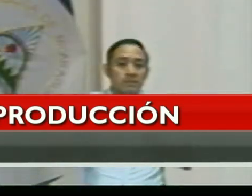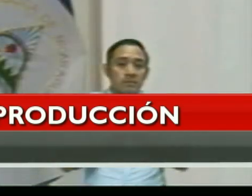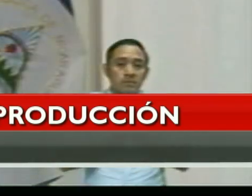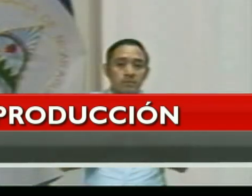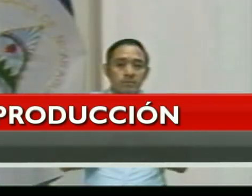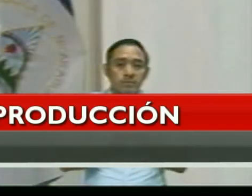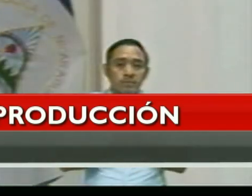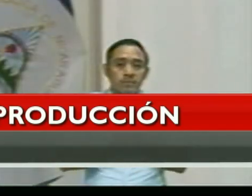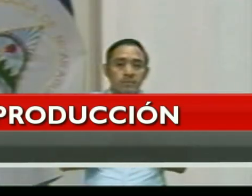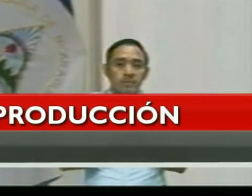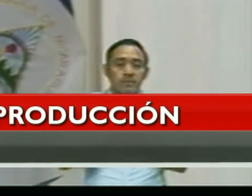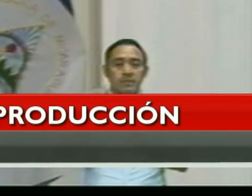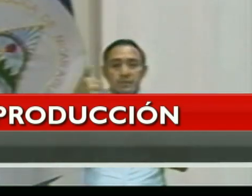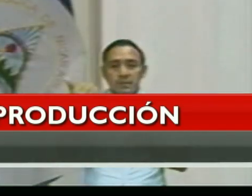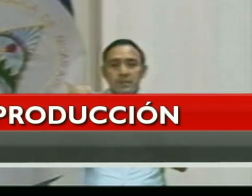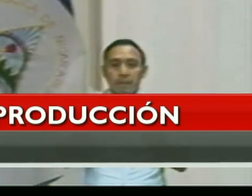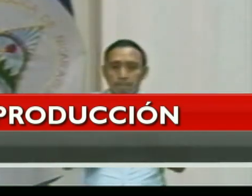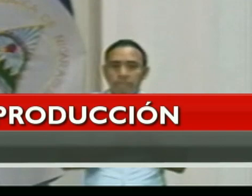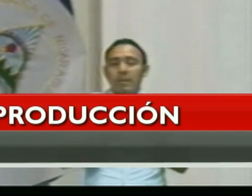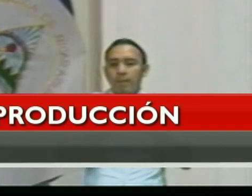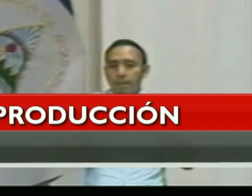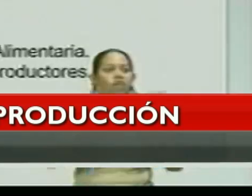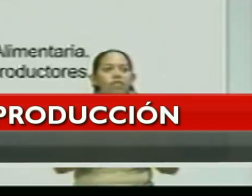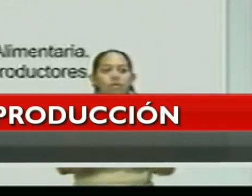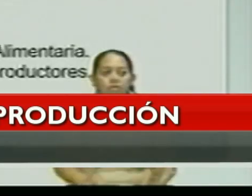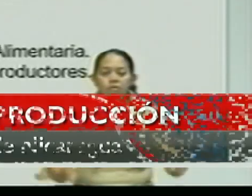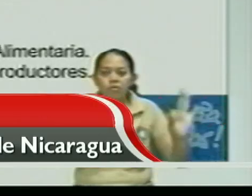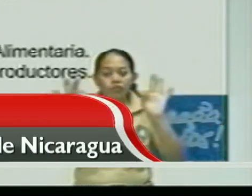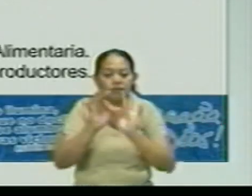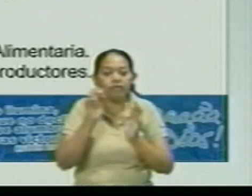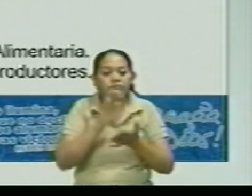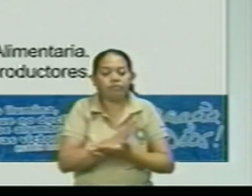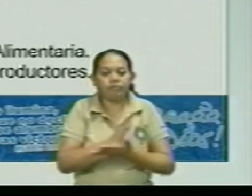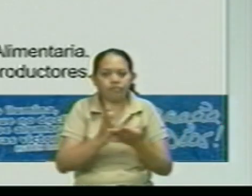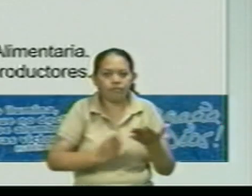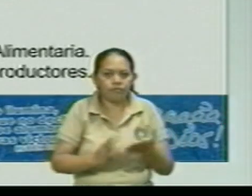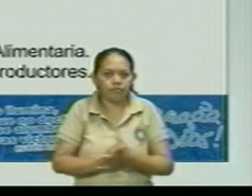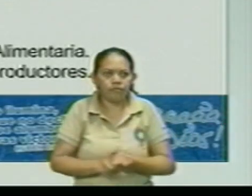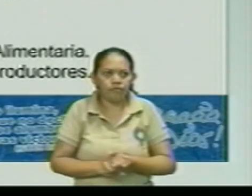de las familias nicaragüenses. Potenciar